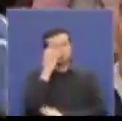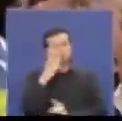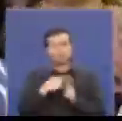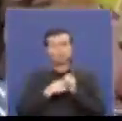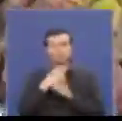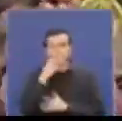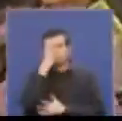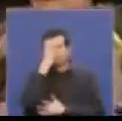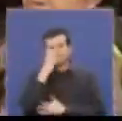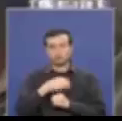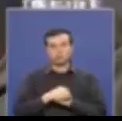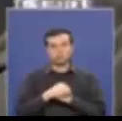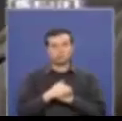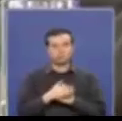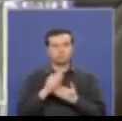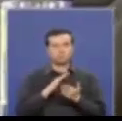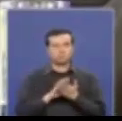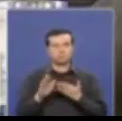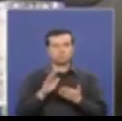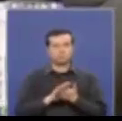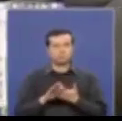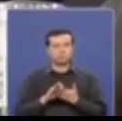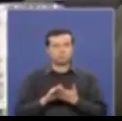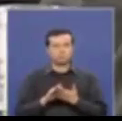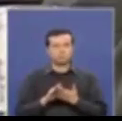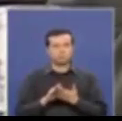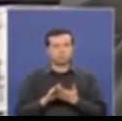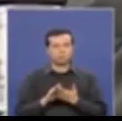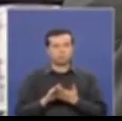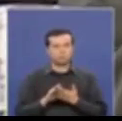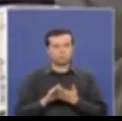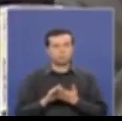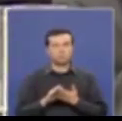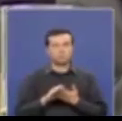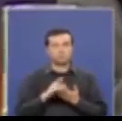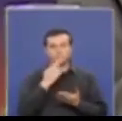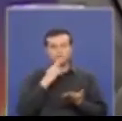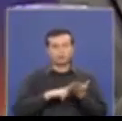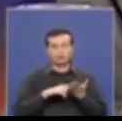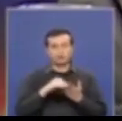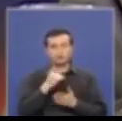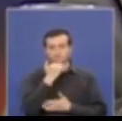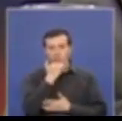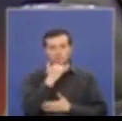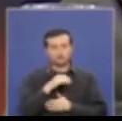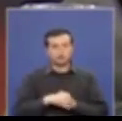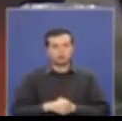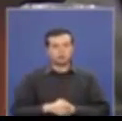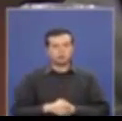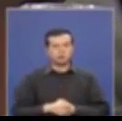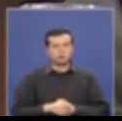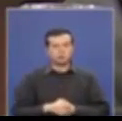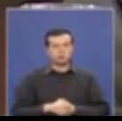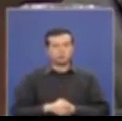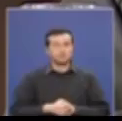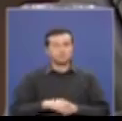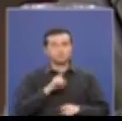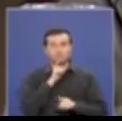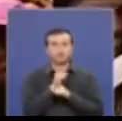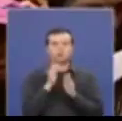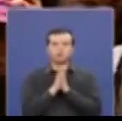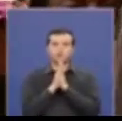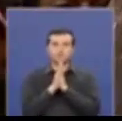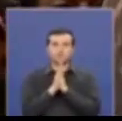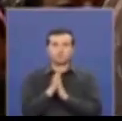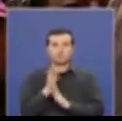vergüenza. Gracias, presidente. Perdón, esto de acá es, estoy cogiendo la indignación, la carta equivocada. Bueno, vamos, querida, vamos a pedir que